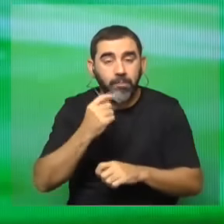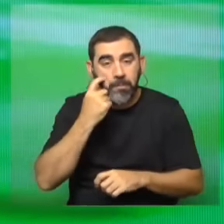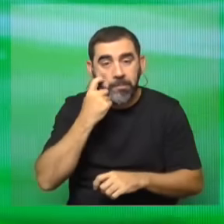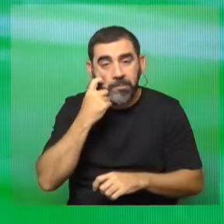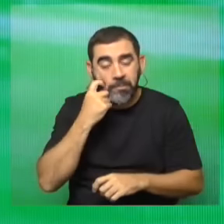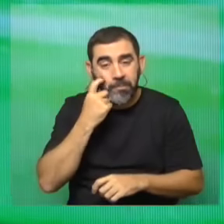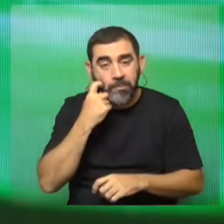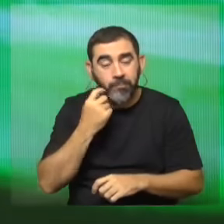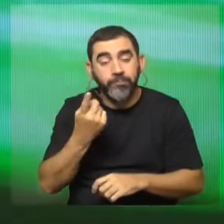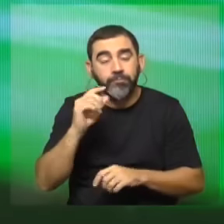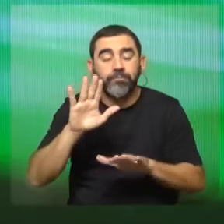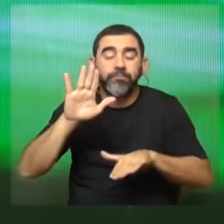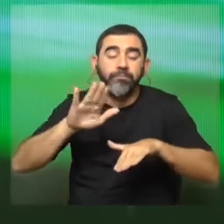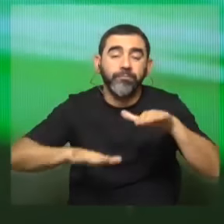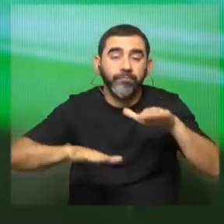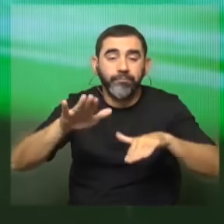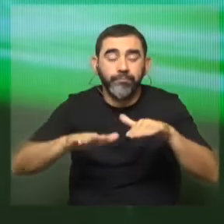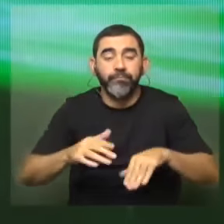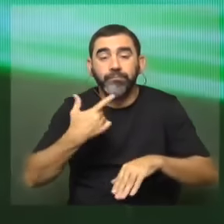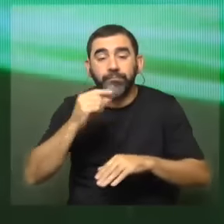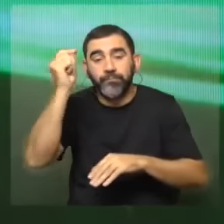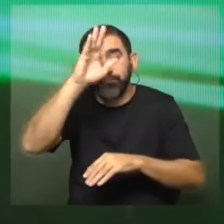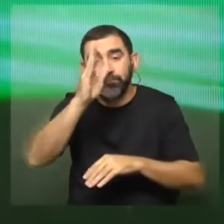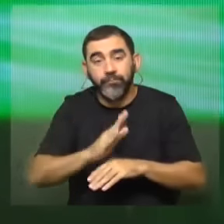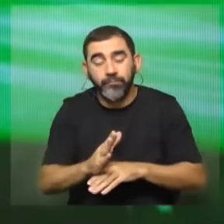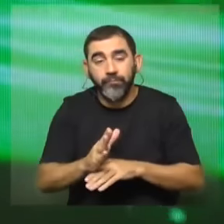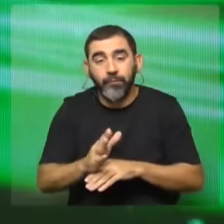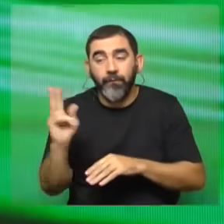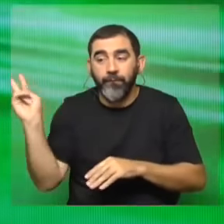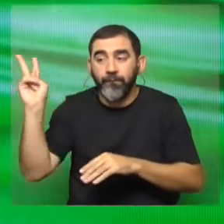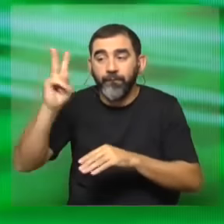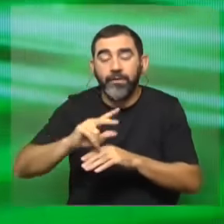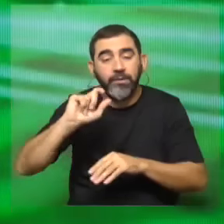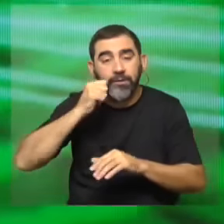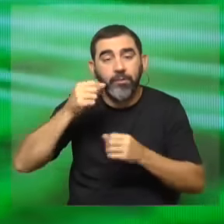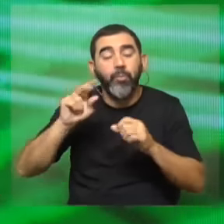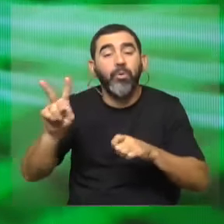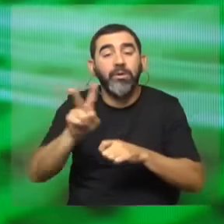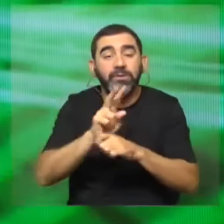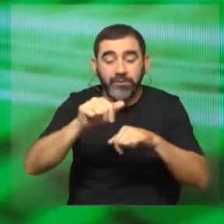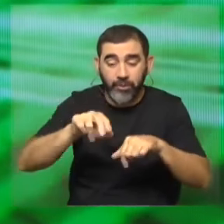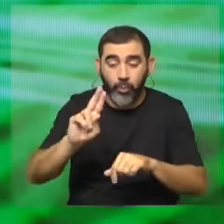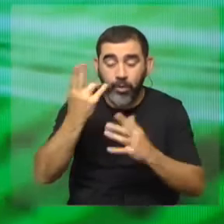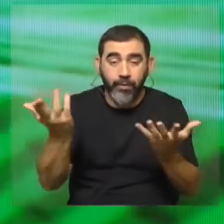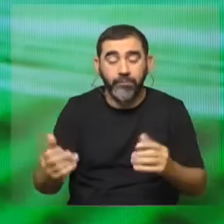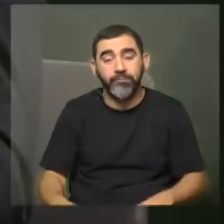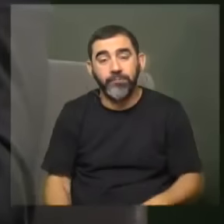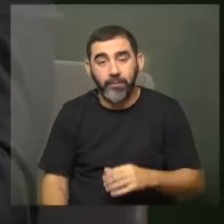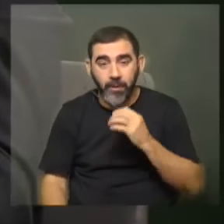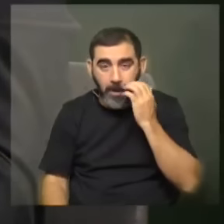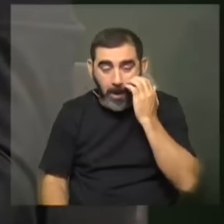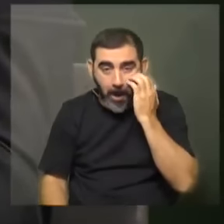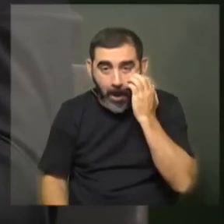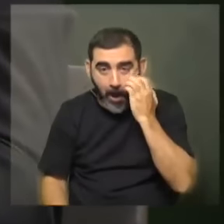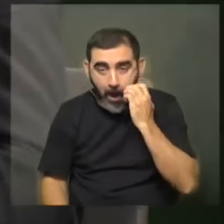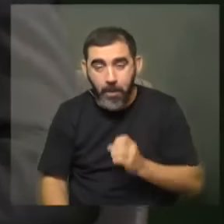también todo relativo y por ejemplo los brasileños cada vez vienen más y les gusta venir más por la seguridad que hay en el lugar Claro claro tamb está bien depende